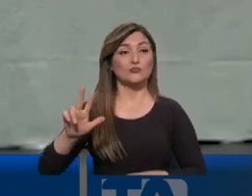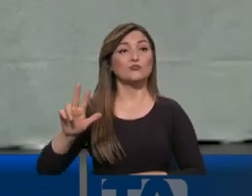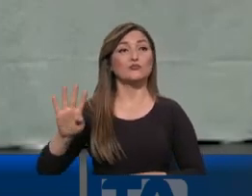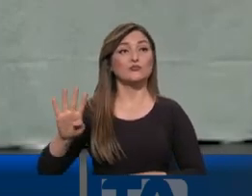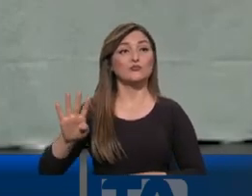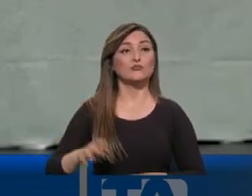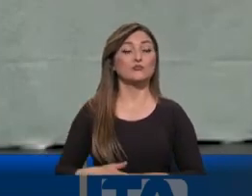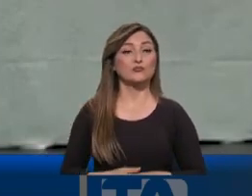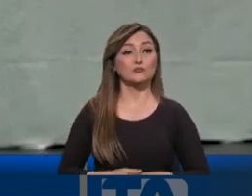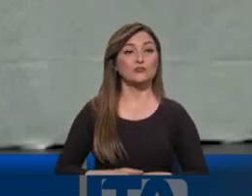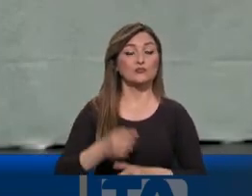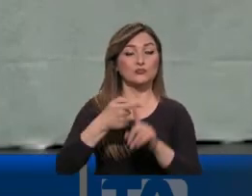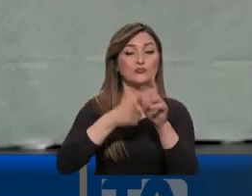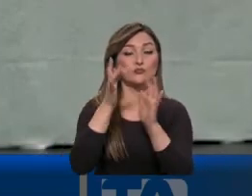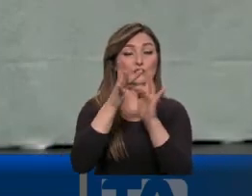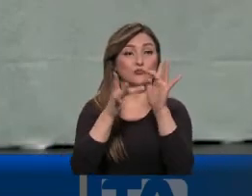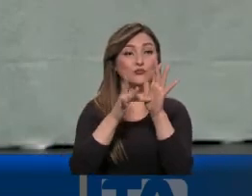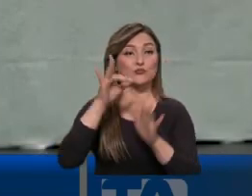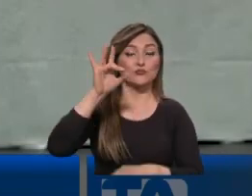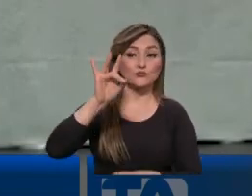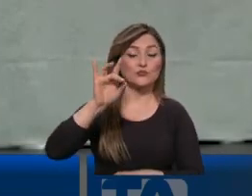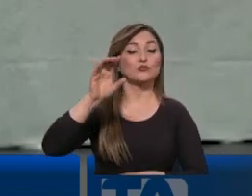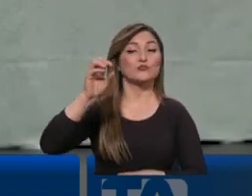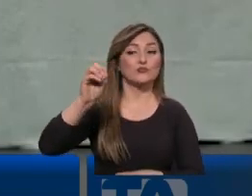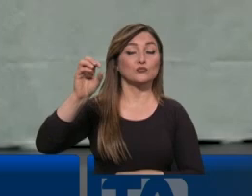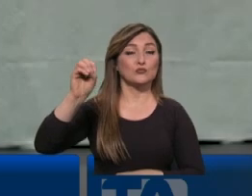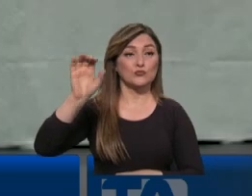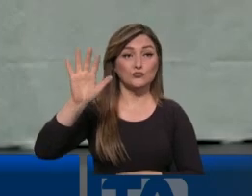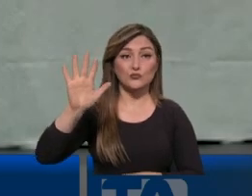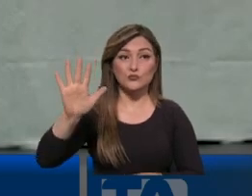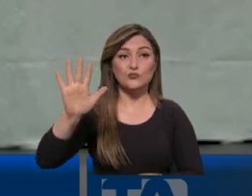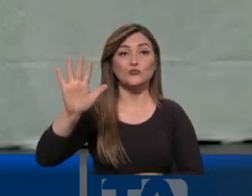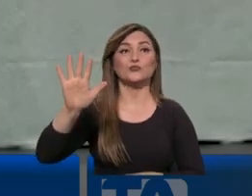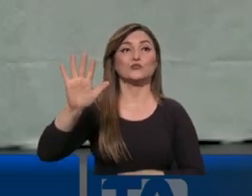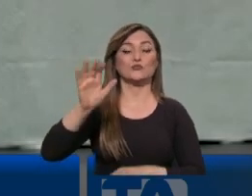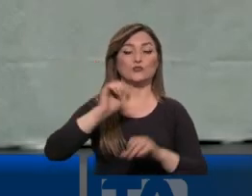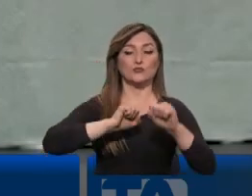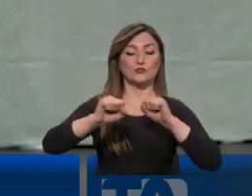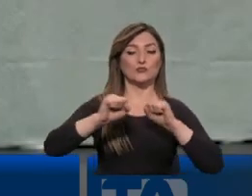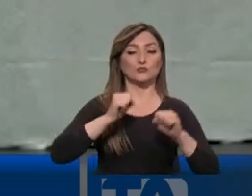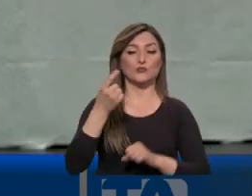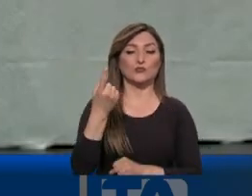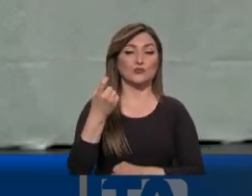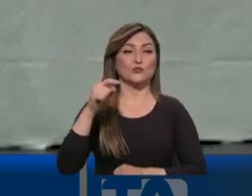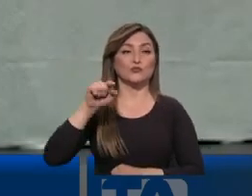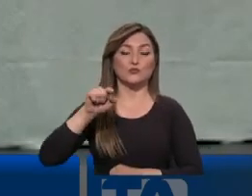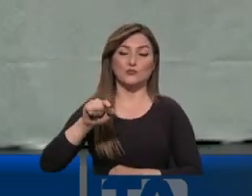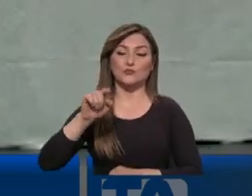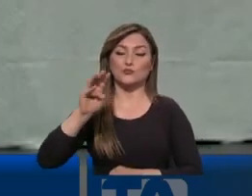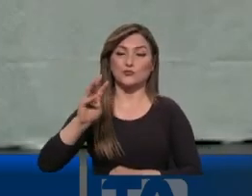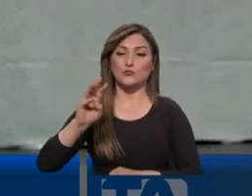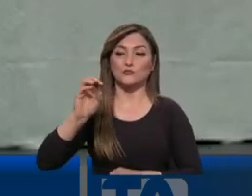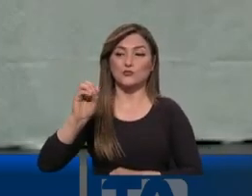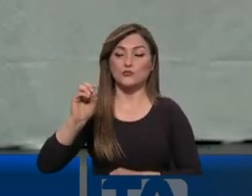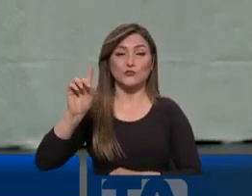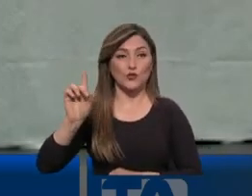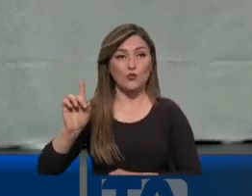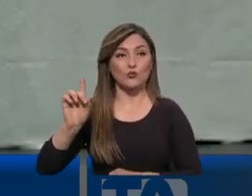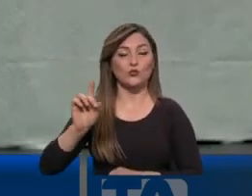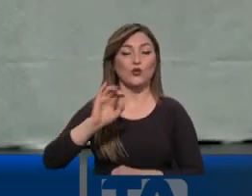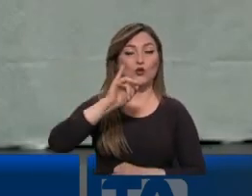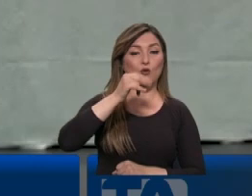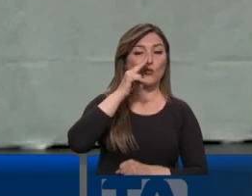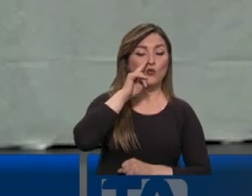5,534. En abril, hay 8,005 ecuatorianos. En mayo, 11,601. en junio